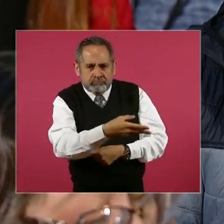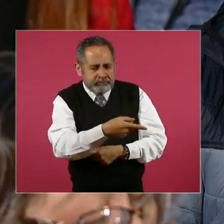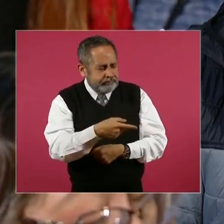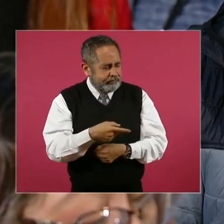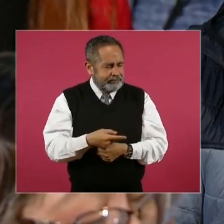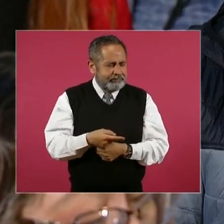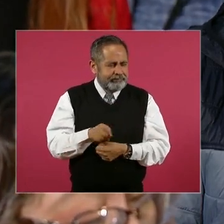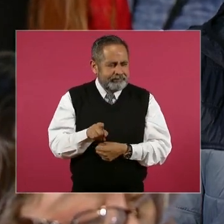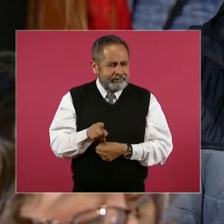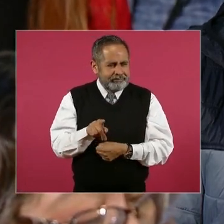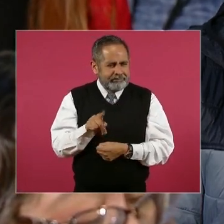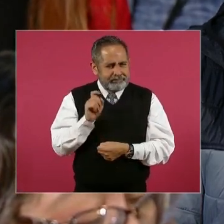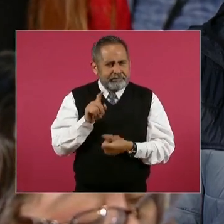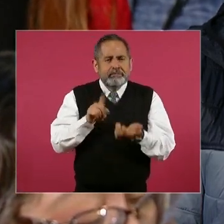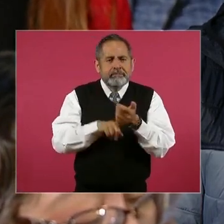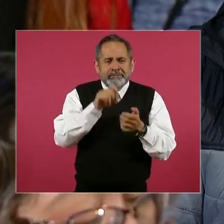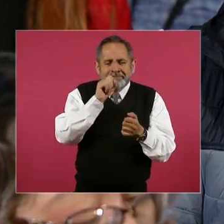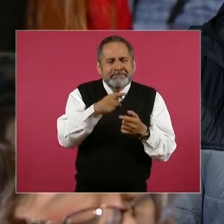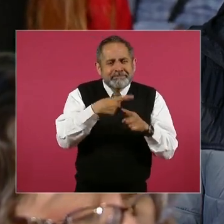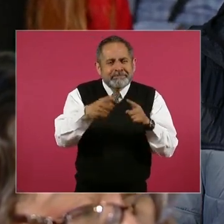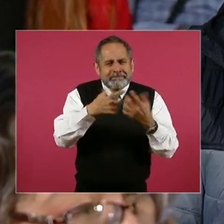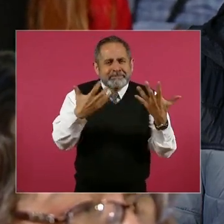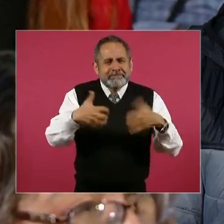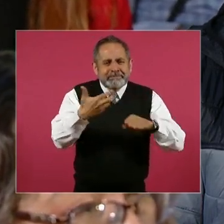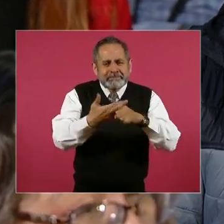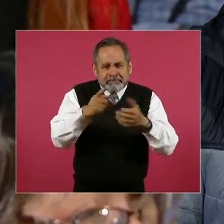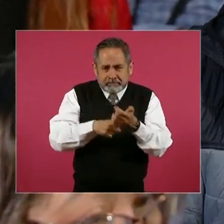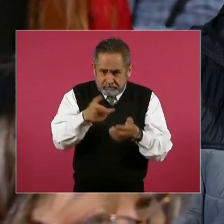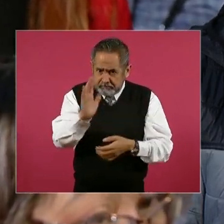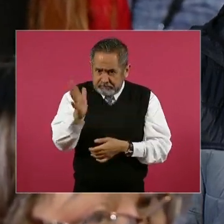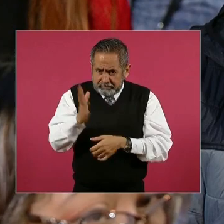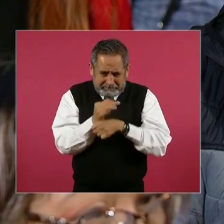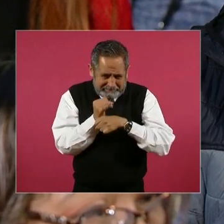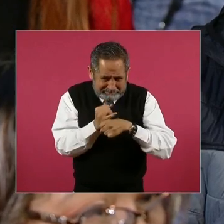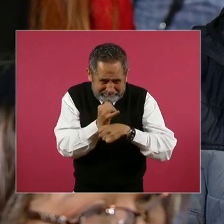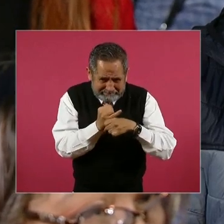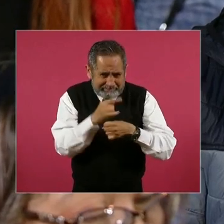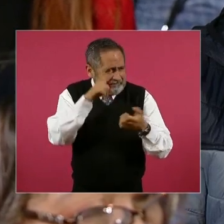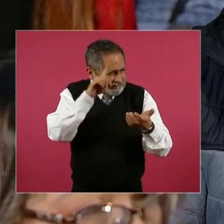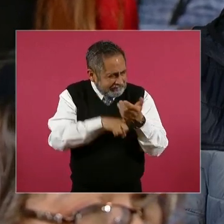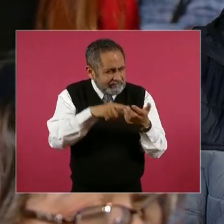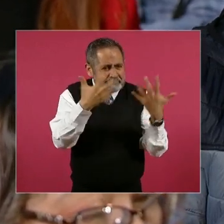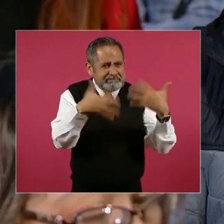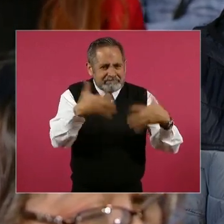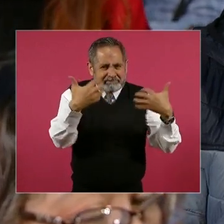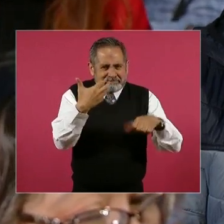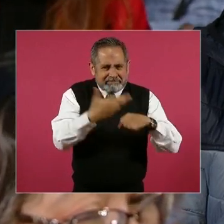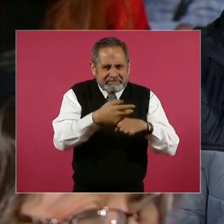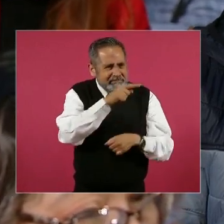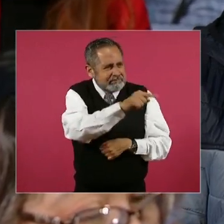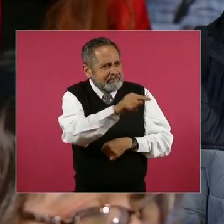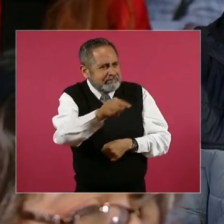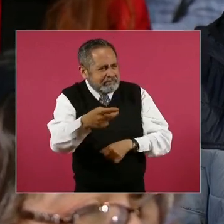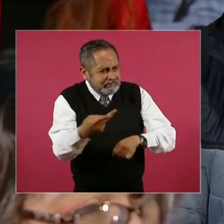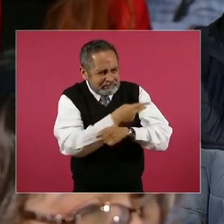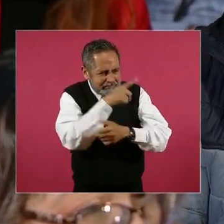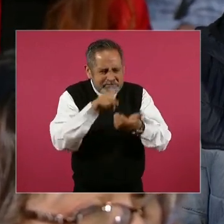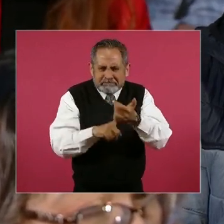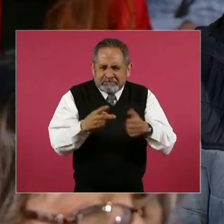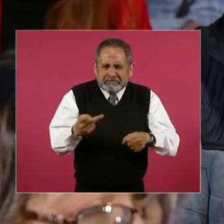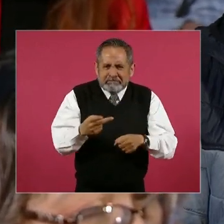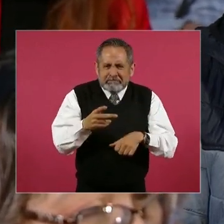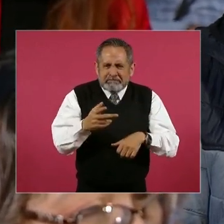hay empresas que se dedican a la comunicación no sé si ya se ha investigado a estos eh estos bueno estas empresas o